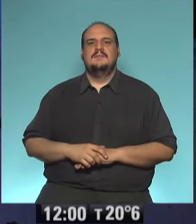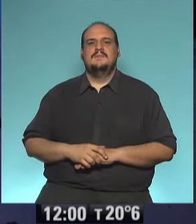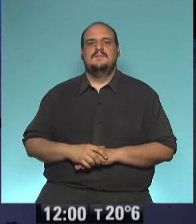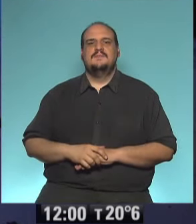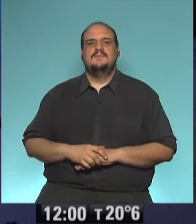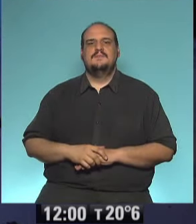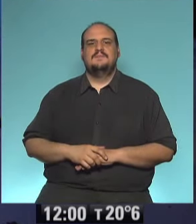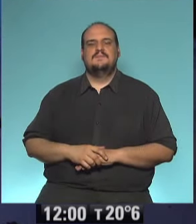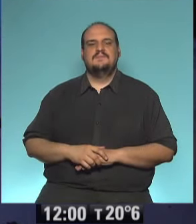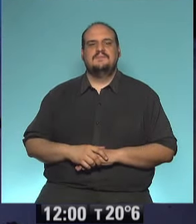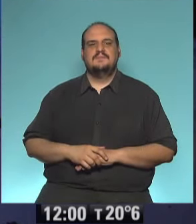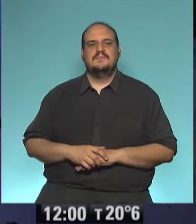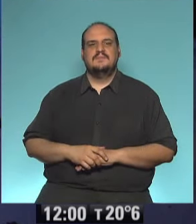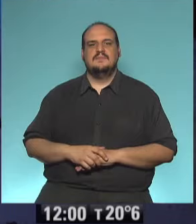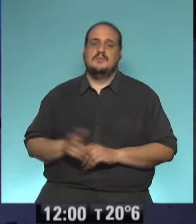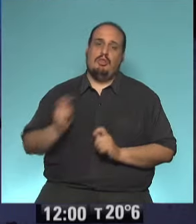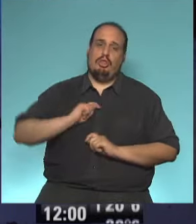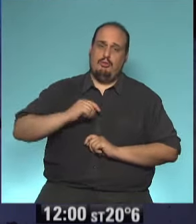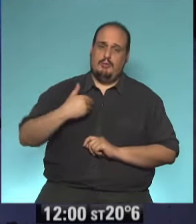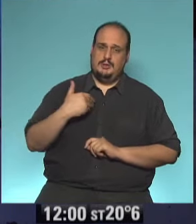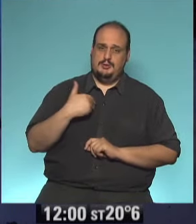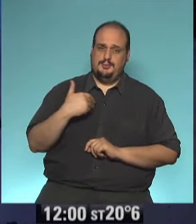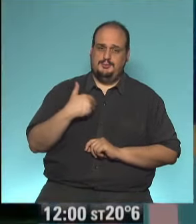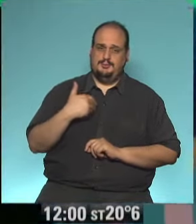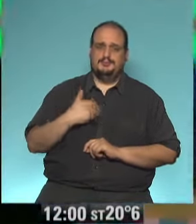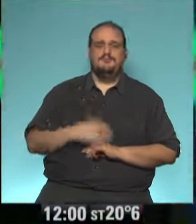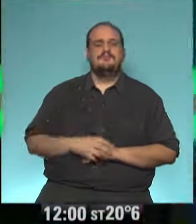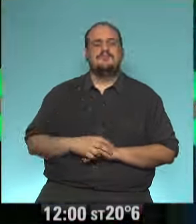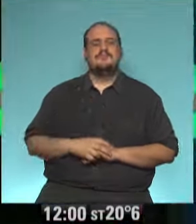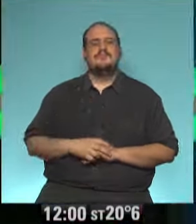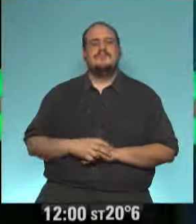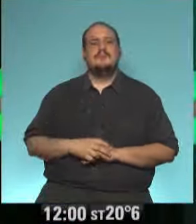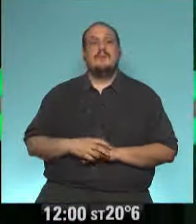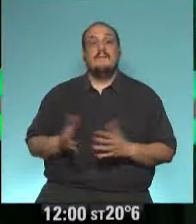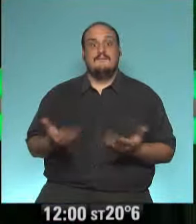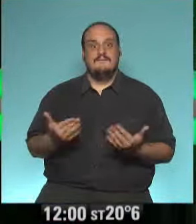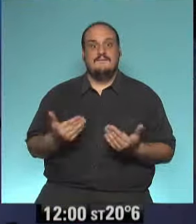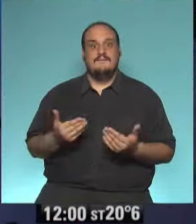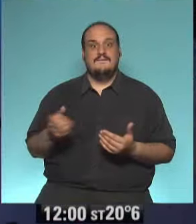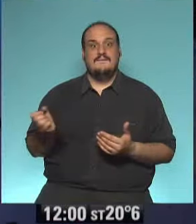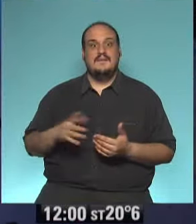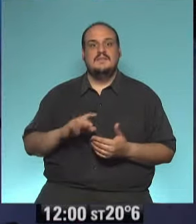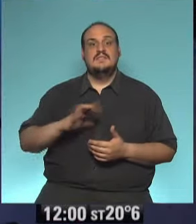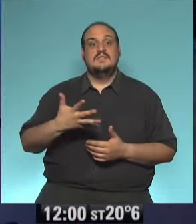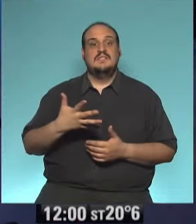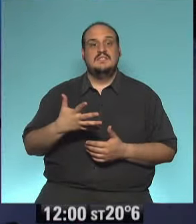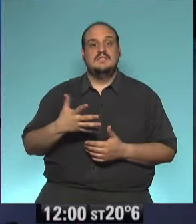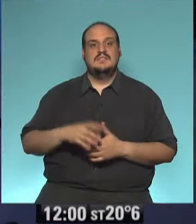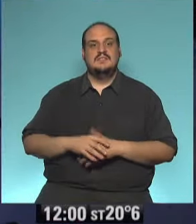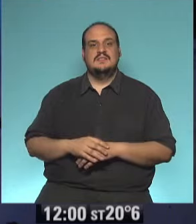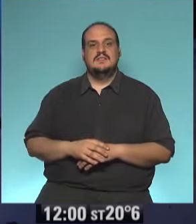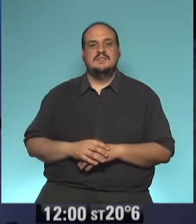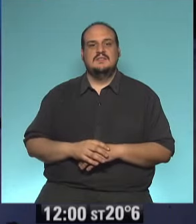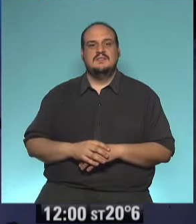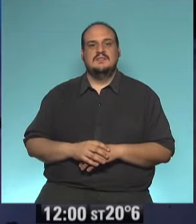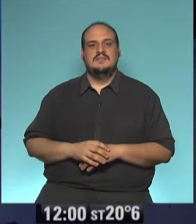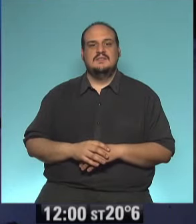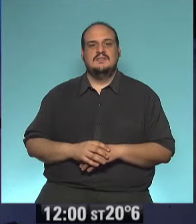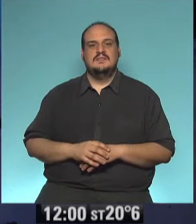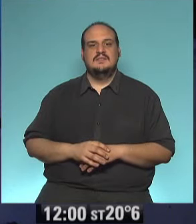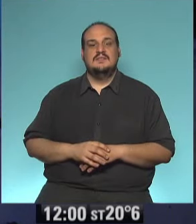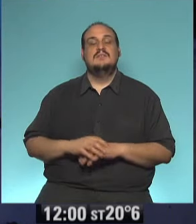22. Tranquilo. Verde. Sigo yo entonces. Vamos, a ver. Vamos todavía. Que este dado no quiere cinco. Ser mucho. 1, 2, 3,